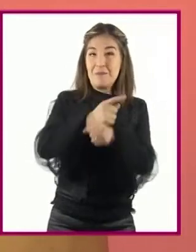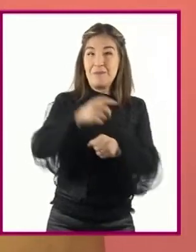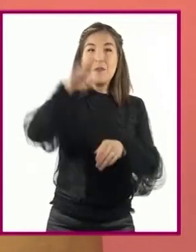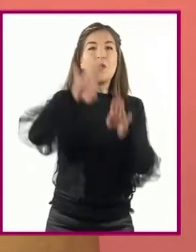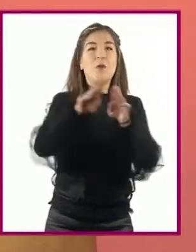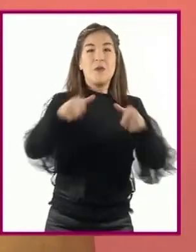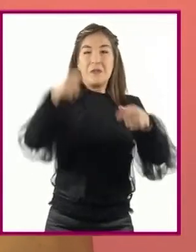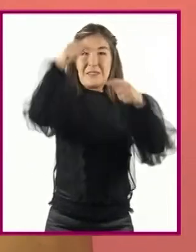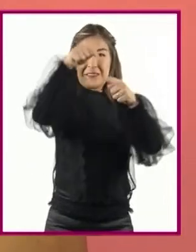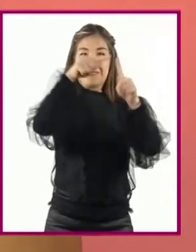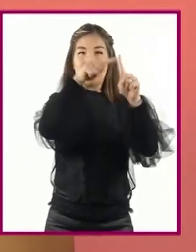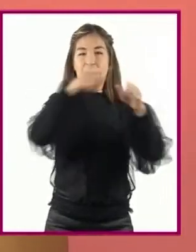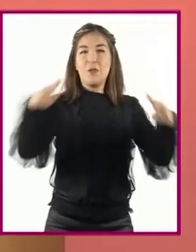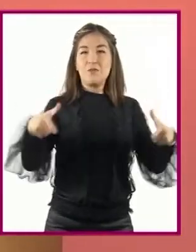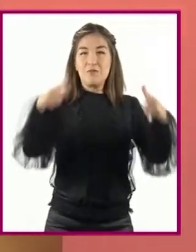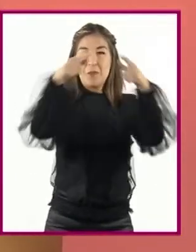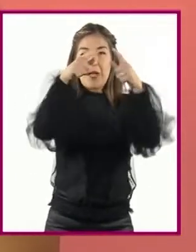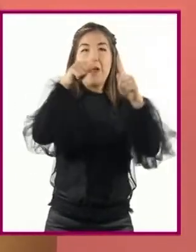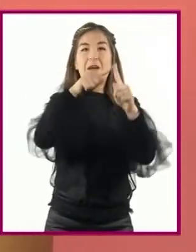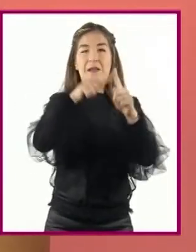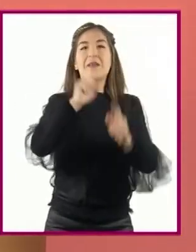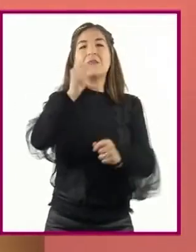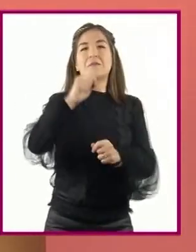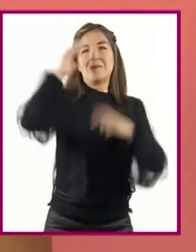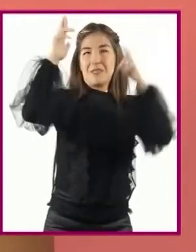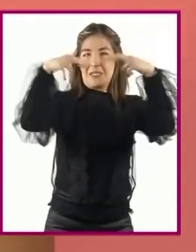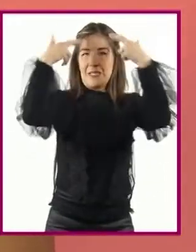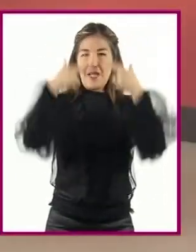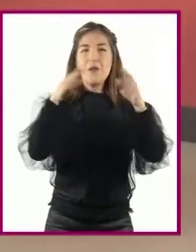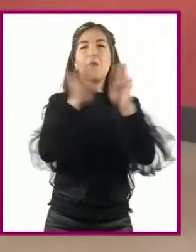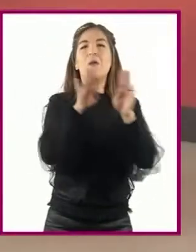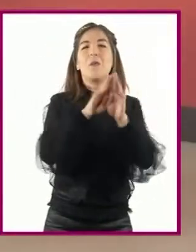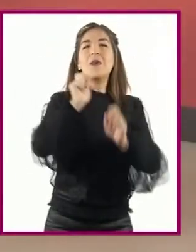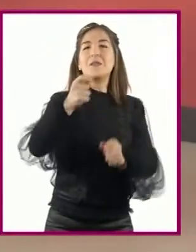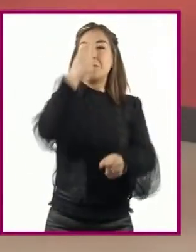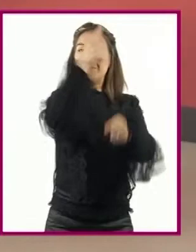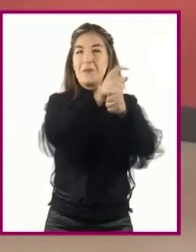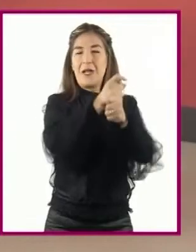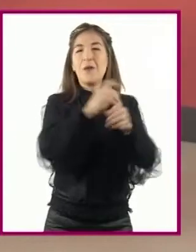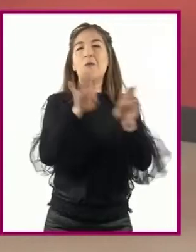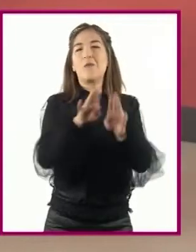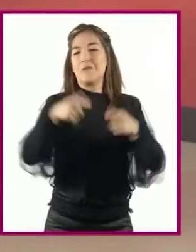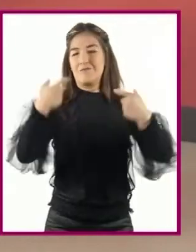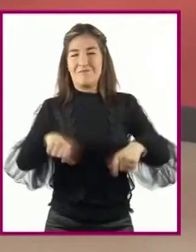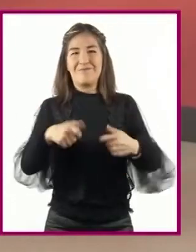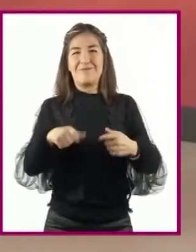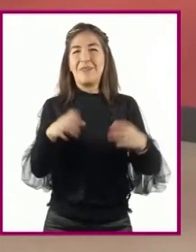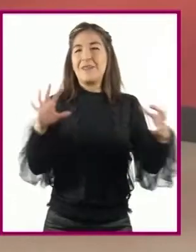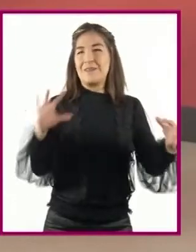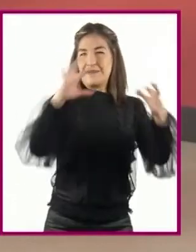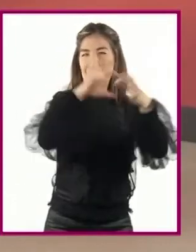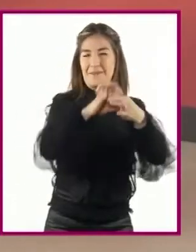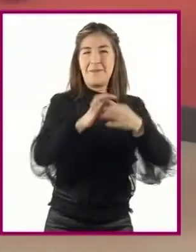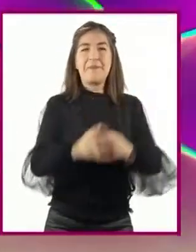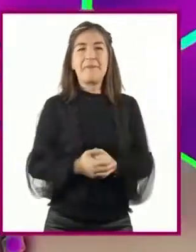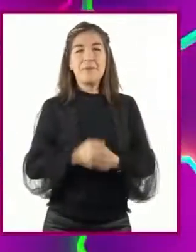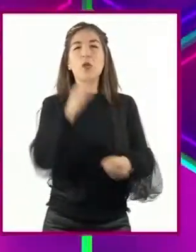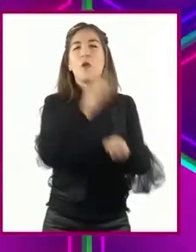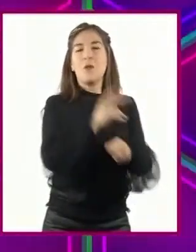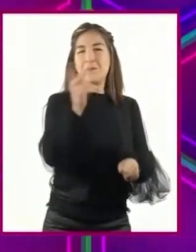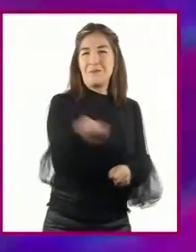el primero entre iguales de la nobleza. Pasemos a la pregunta que nos plantea Luna,